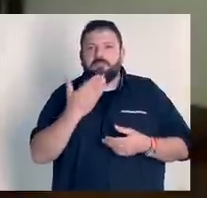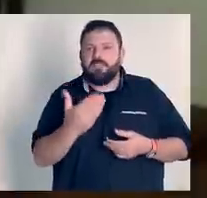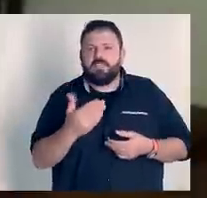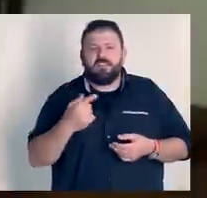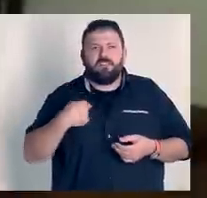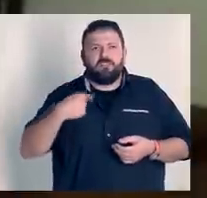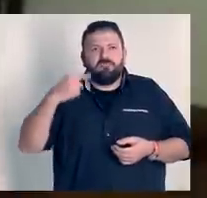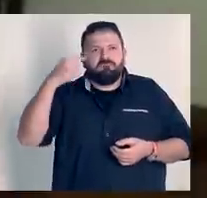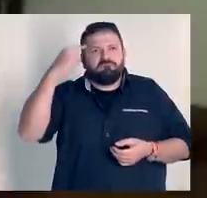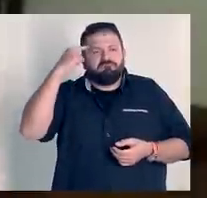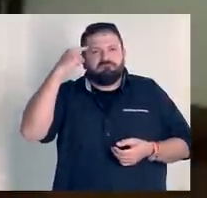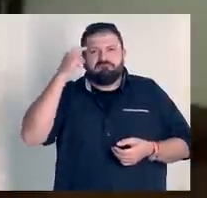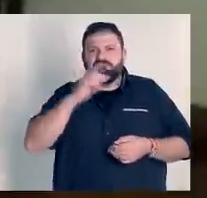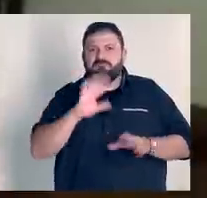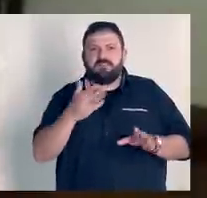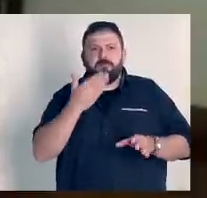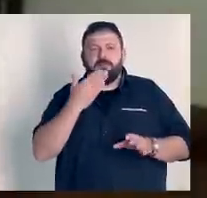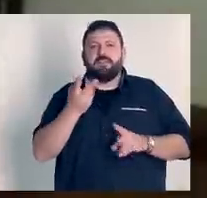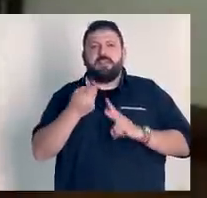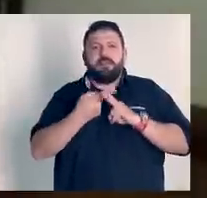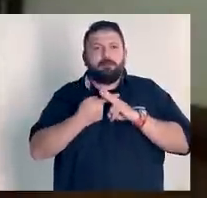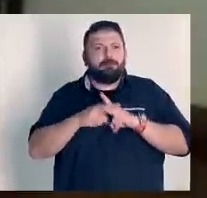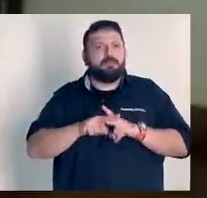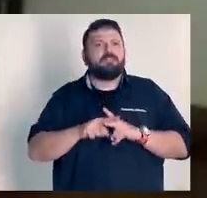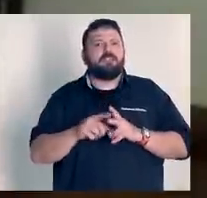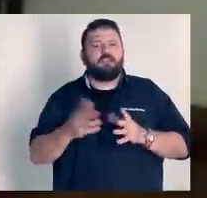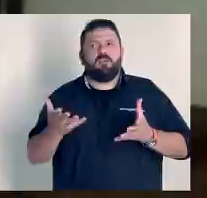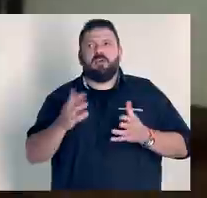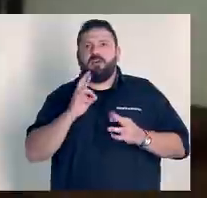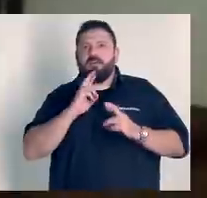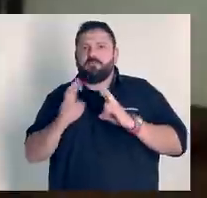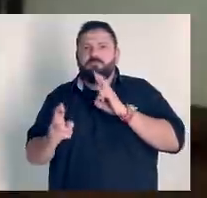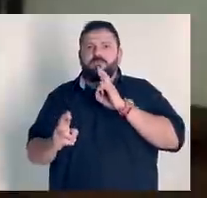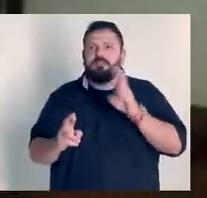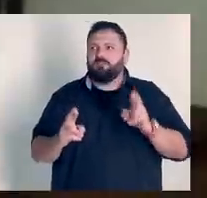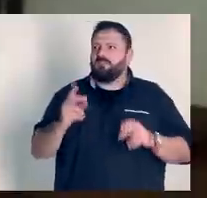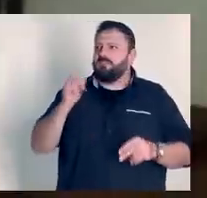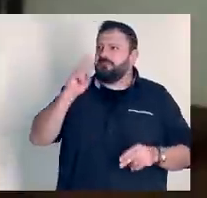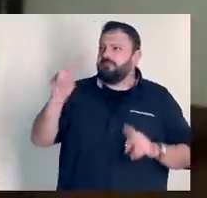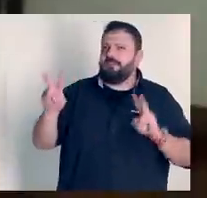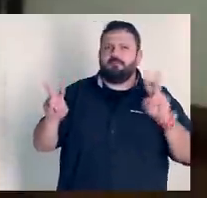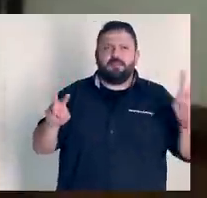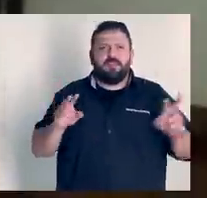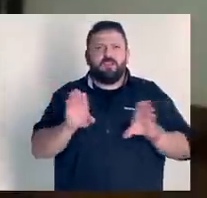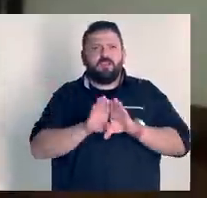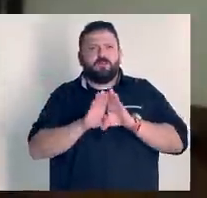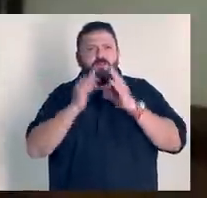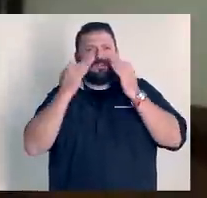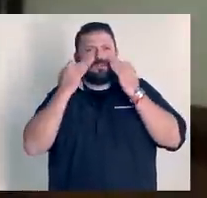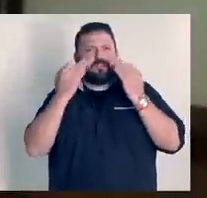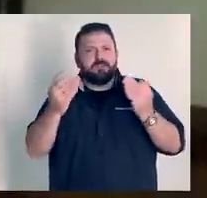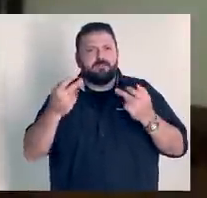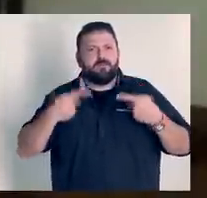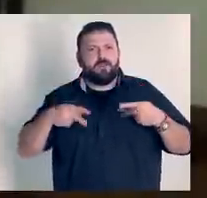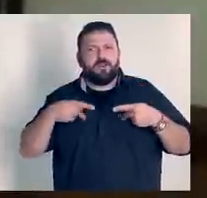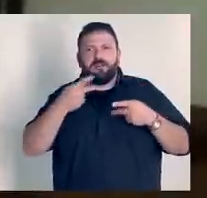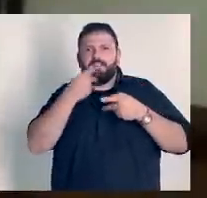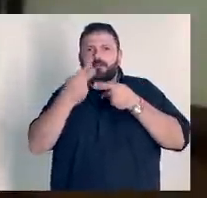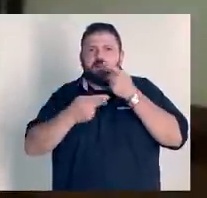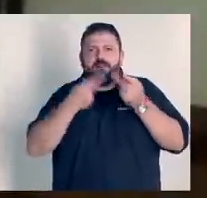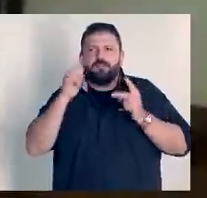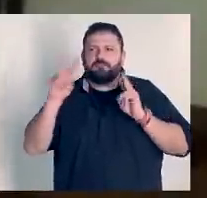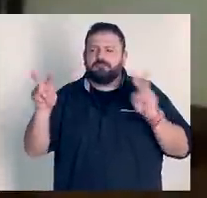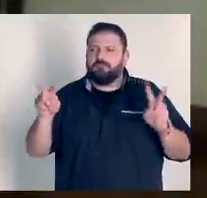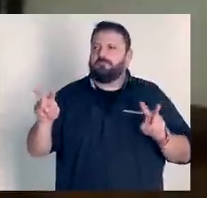Inmediatamente de eso empezaron a pasar los resultados de la gente con su salud, y eso me impactó muchísimo porque la verdad es que yo